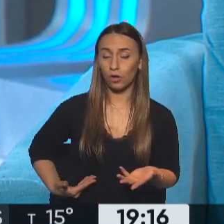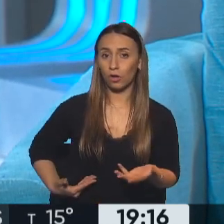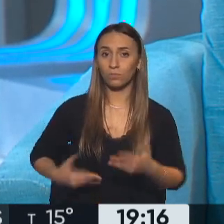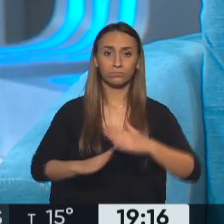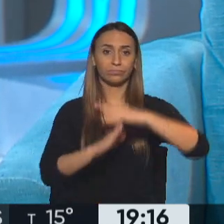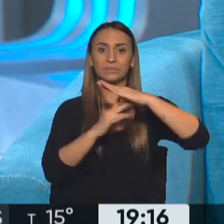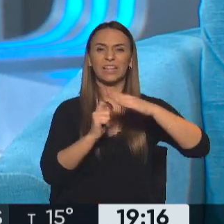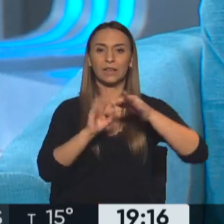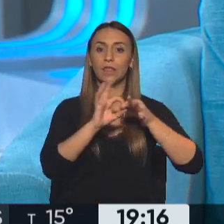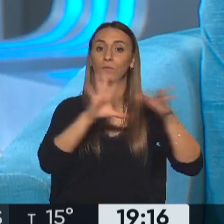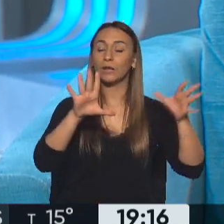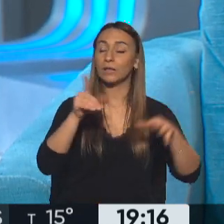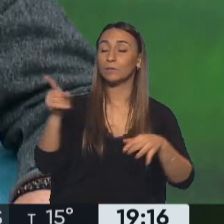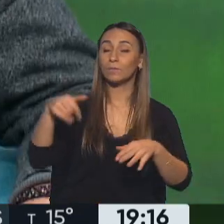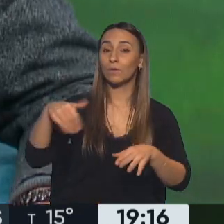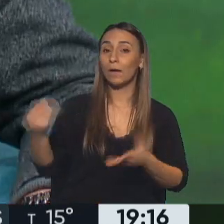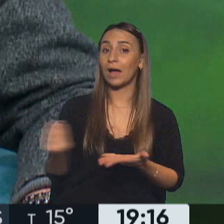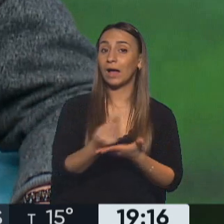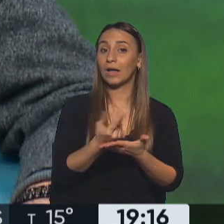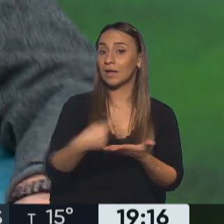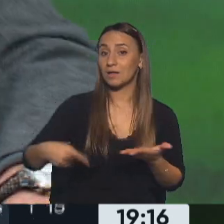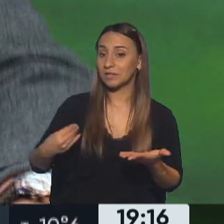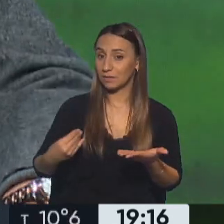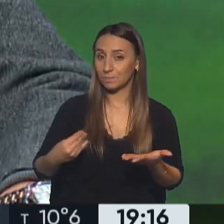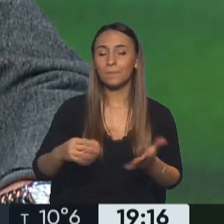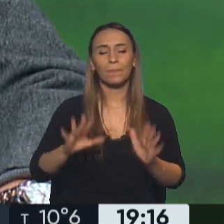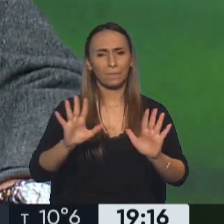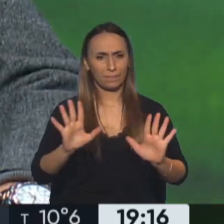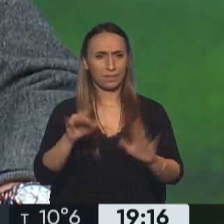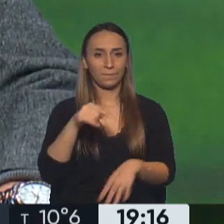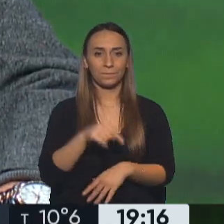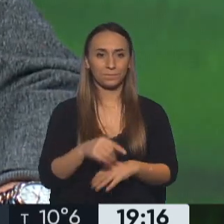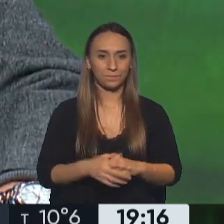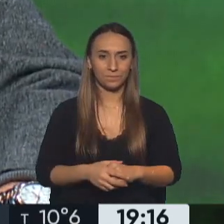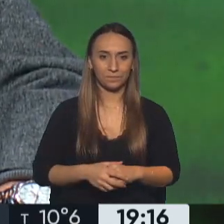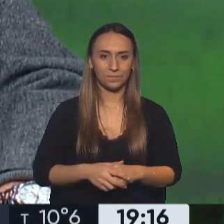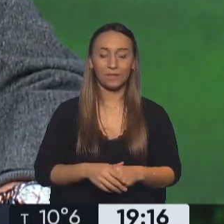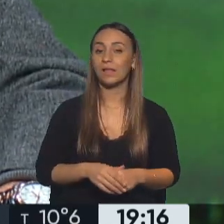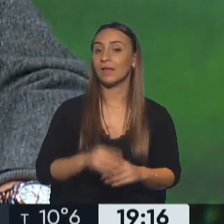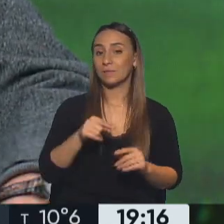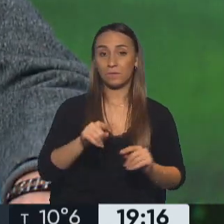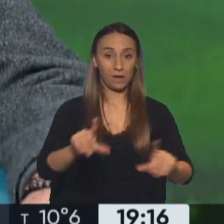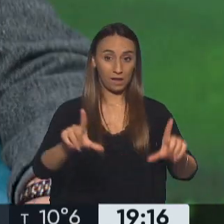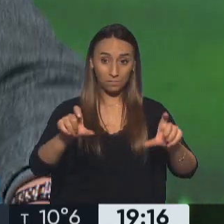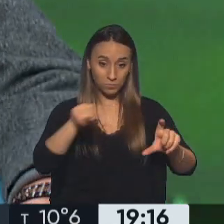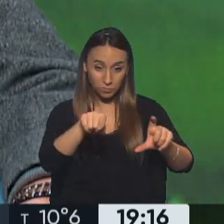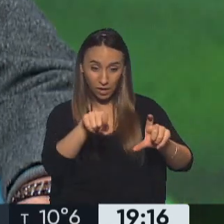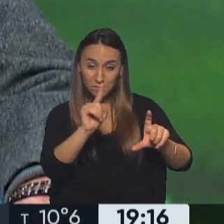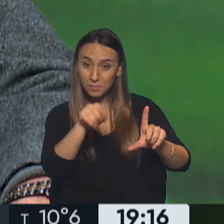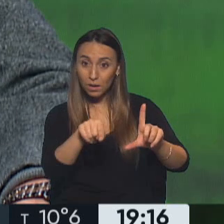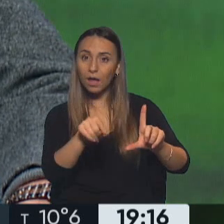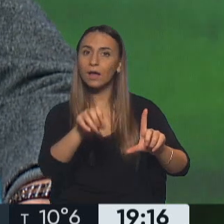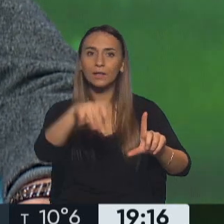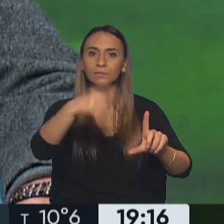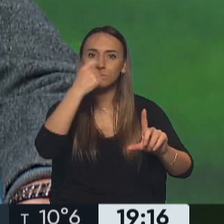usted que va a ser ahí en la fotografía esa que hacía referencia recién estaba mauricio macri y